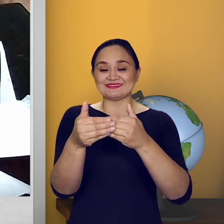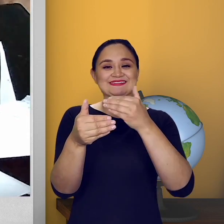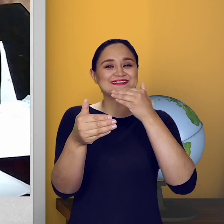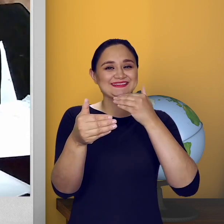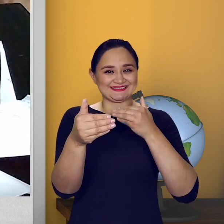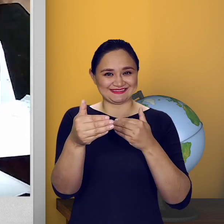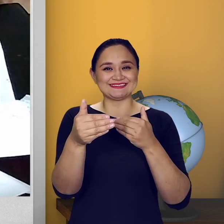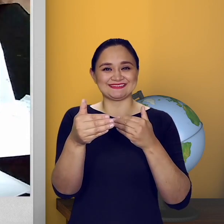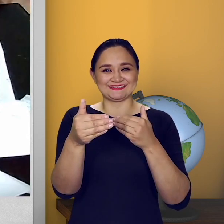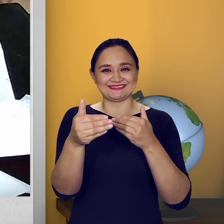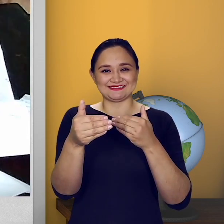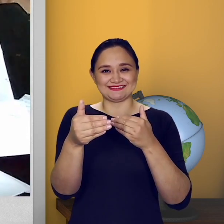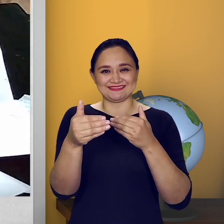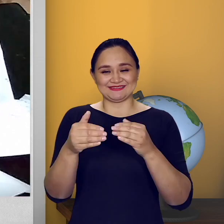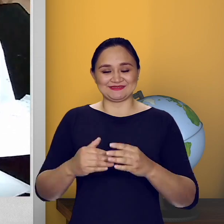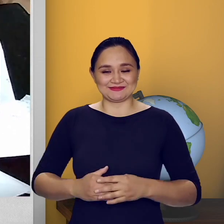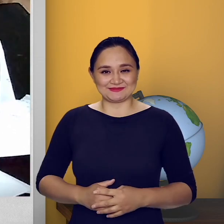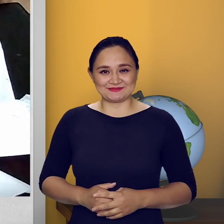y hacia atrás.